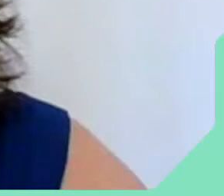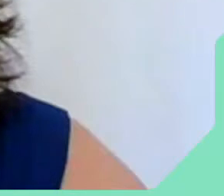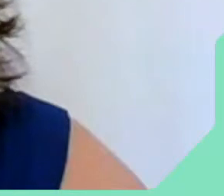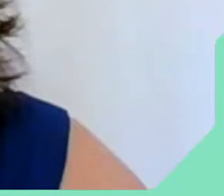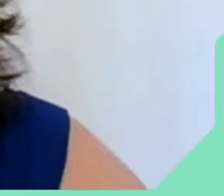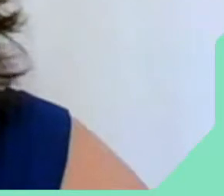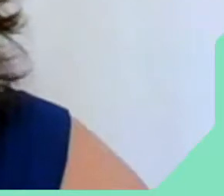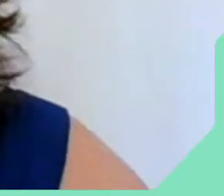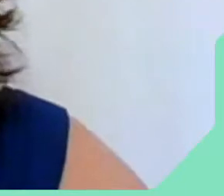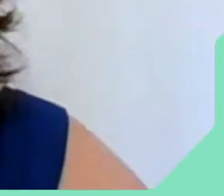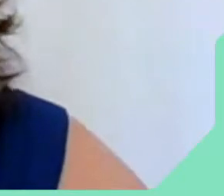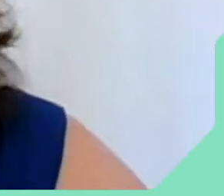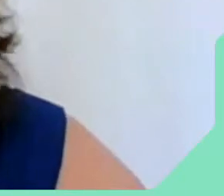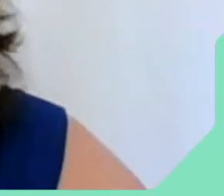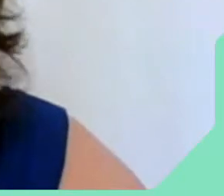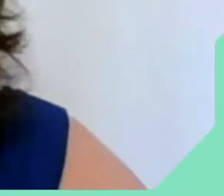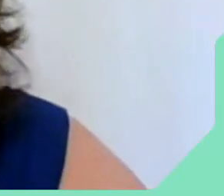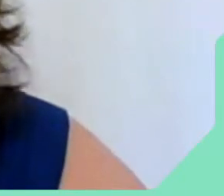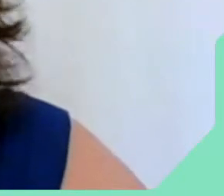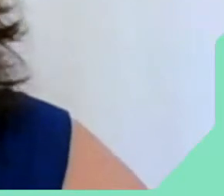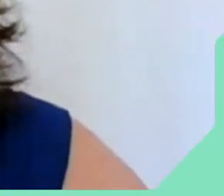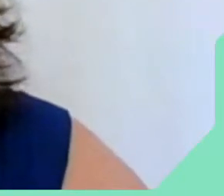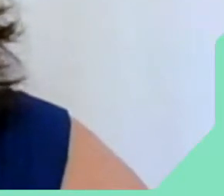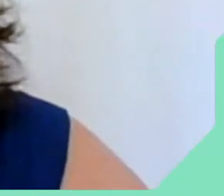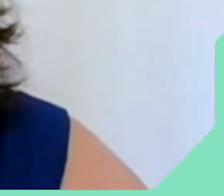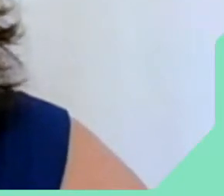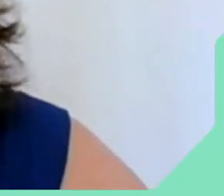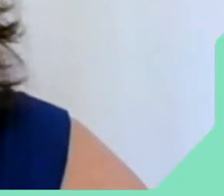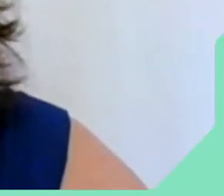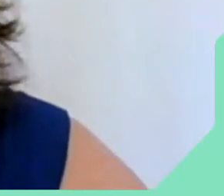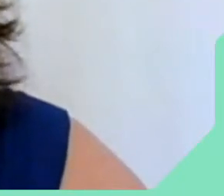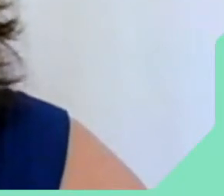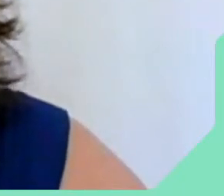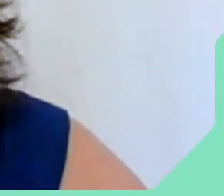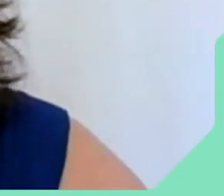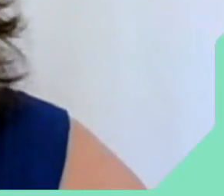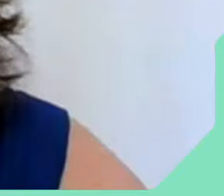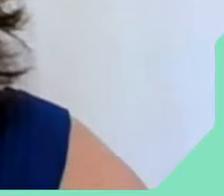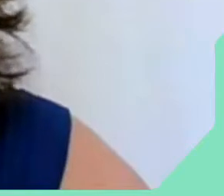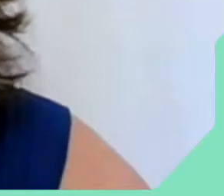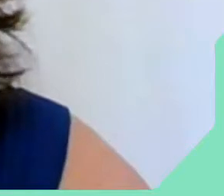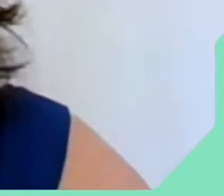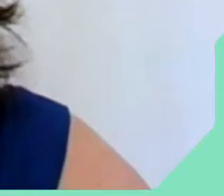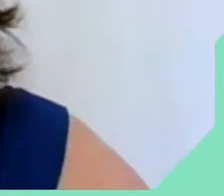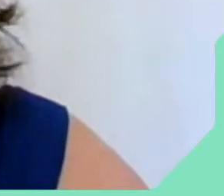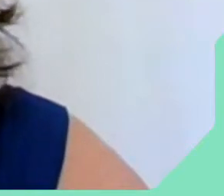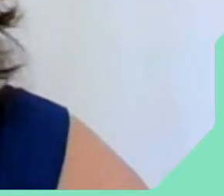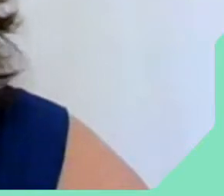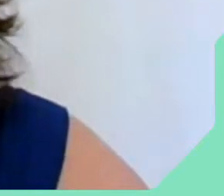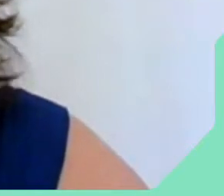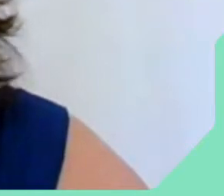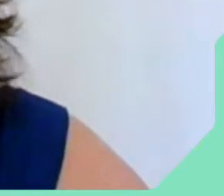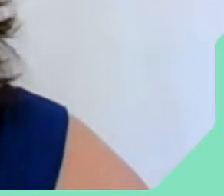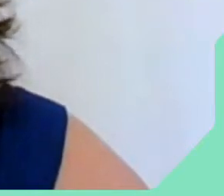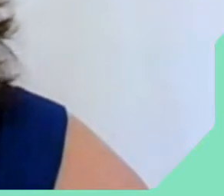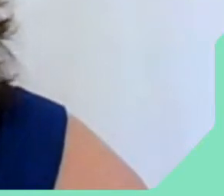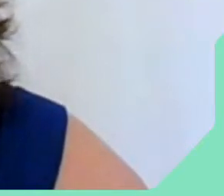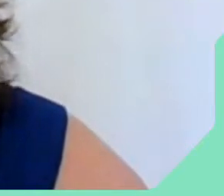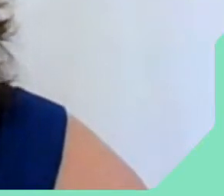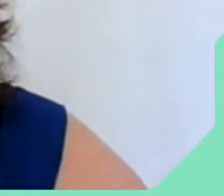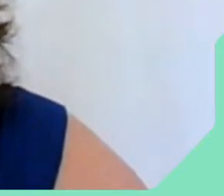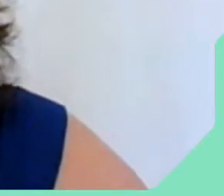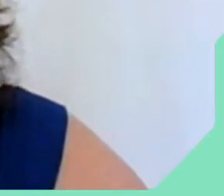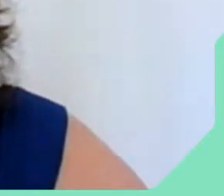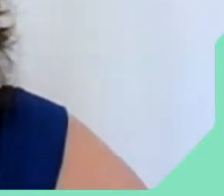estamos gustosos y agradecidos de tenerlos en estas jornadas, así que, bueno, les damos la